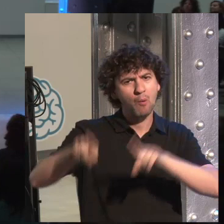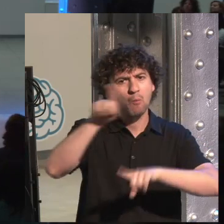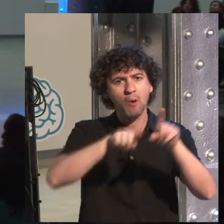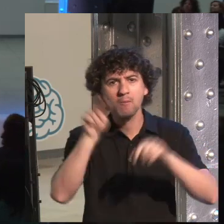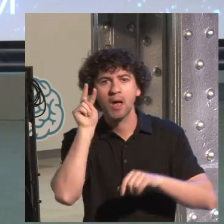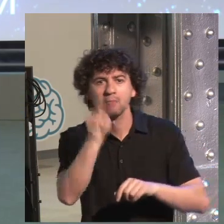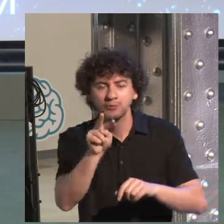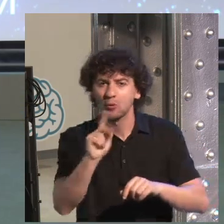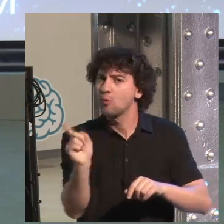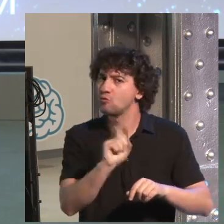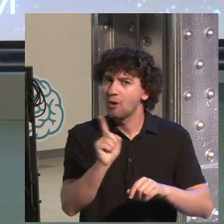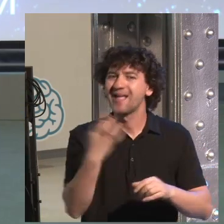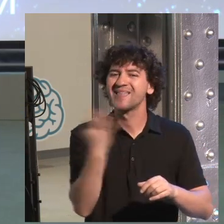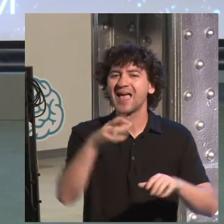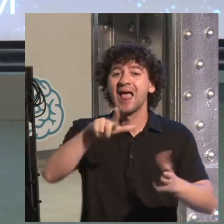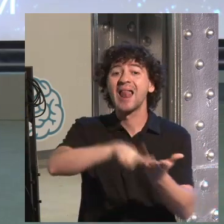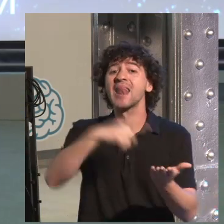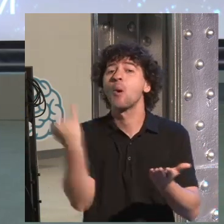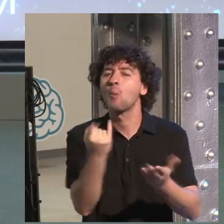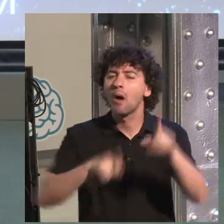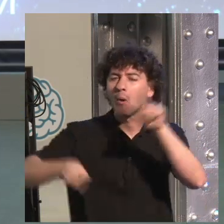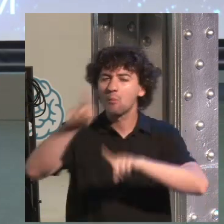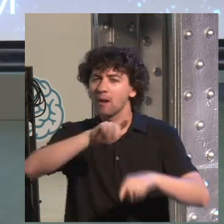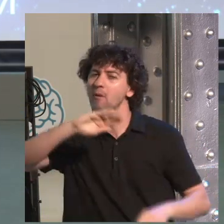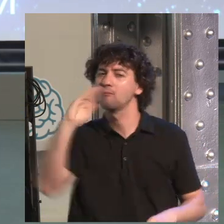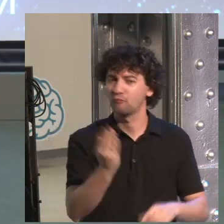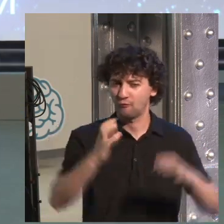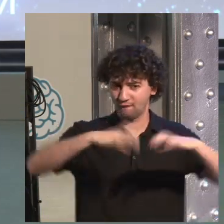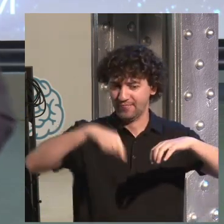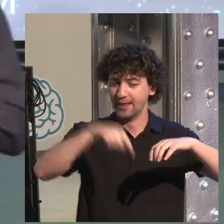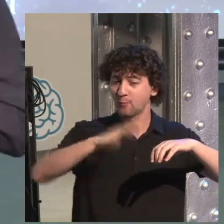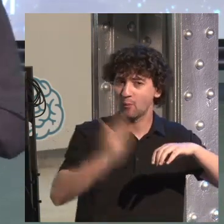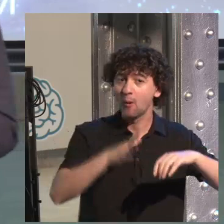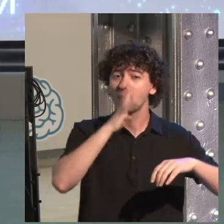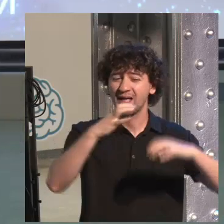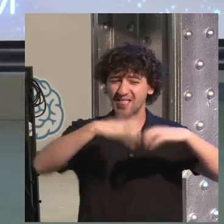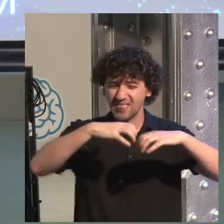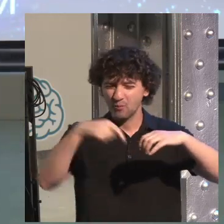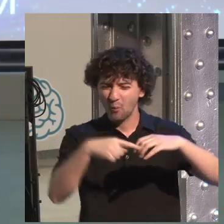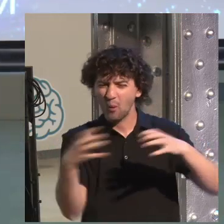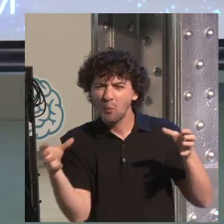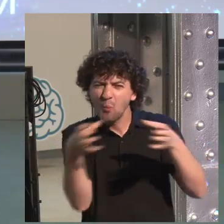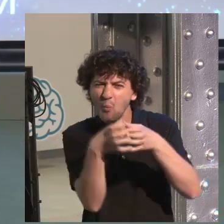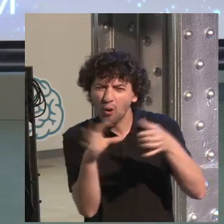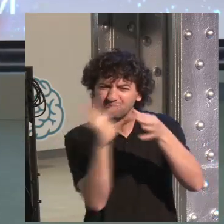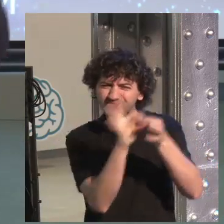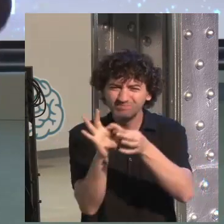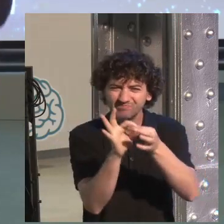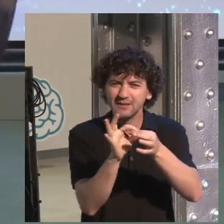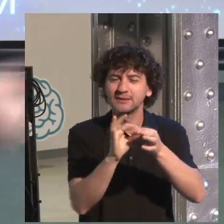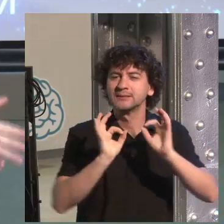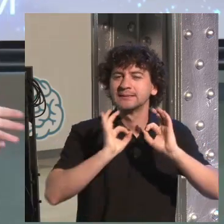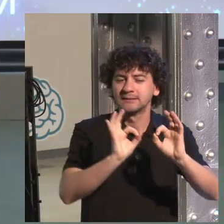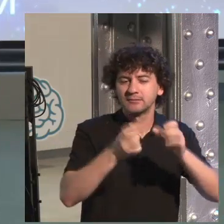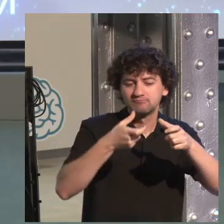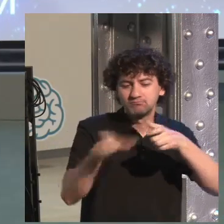de visión, los desarrollaría de lenguaje, porque el cerebro, más que una estructura que funciona en bloque, es una estructura que funciona